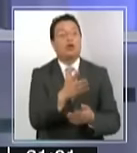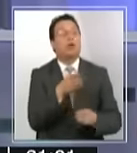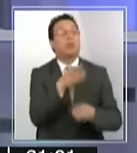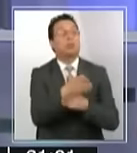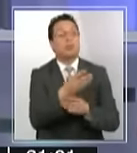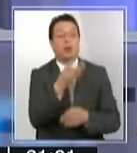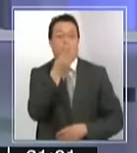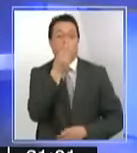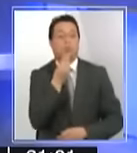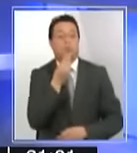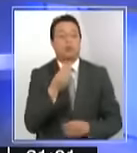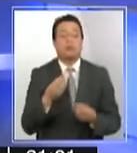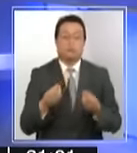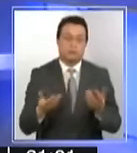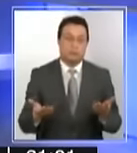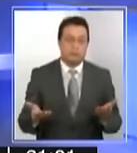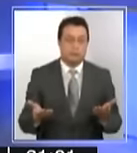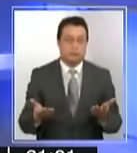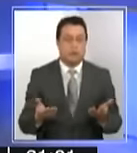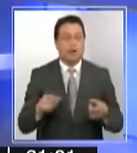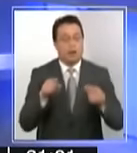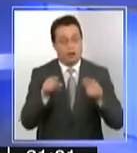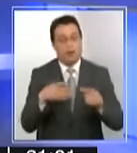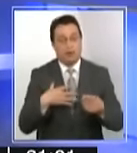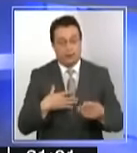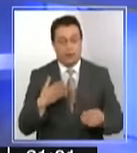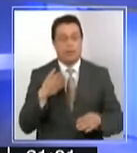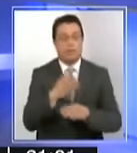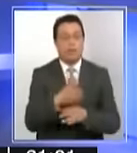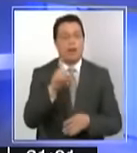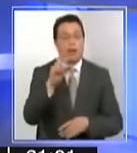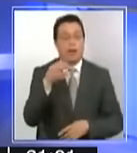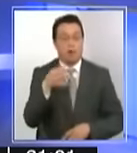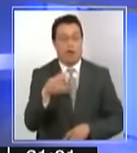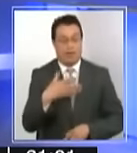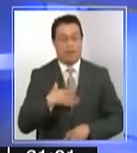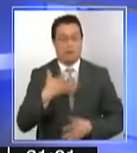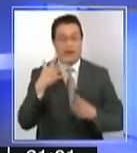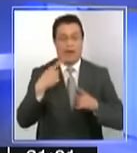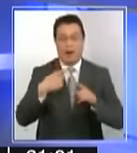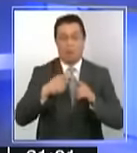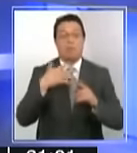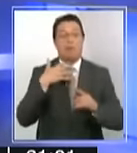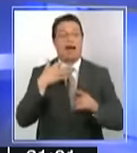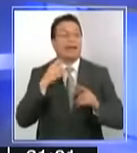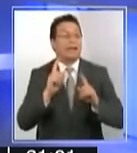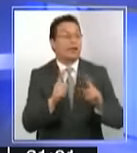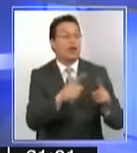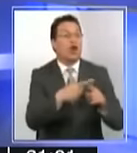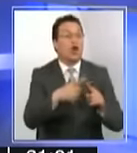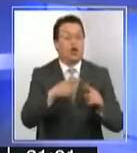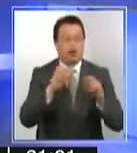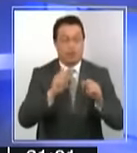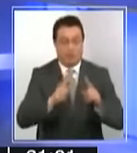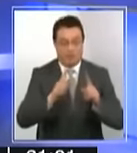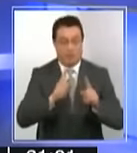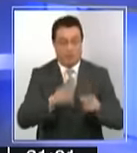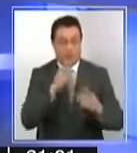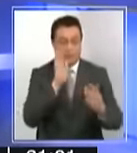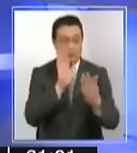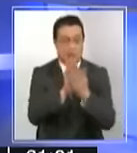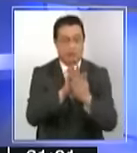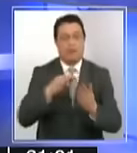a guardar silencio. Quien aspira a la moneda, más que ningún otro líder, debe enfrentar los cuestionamientos de cara a